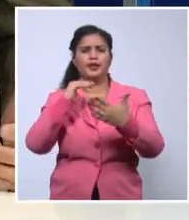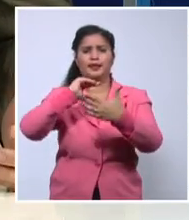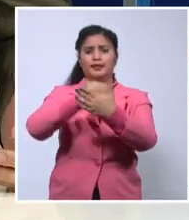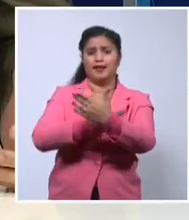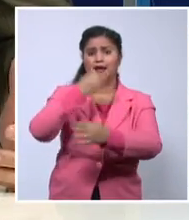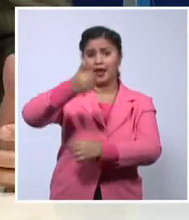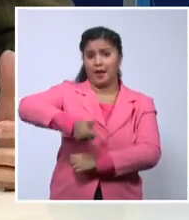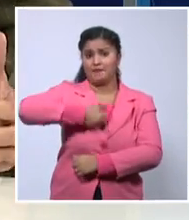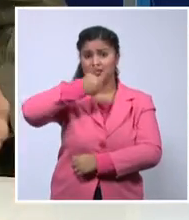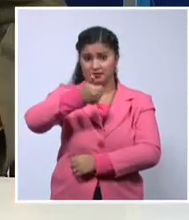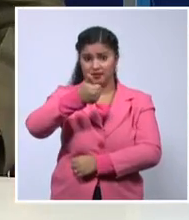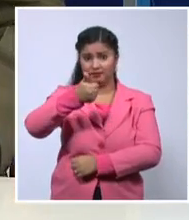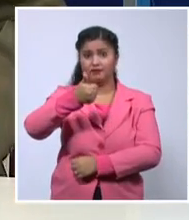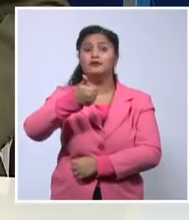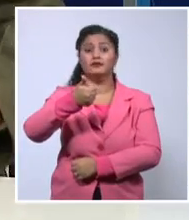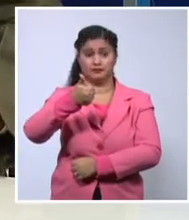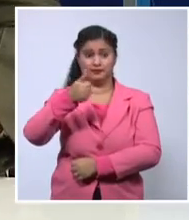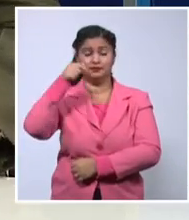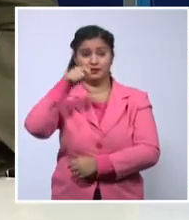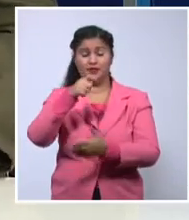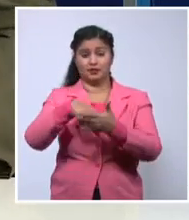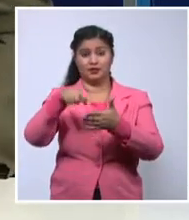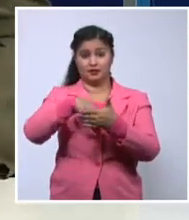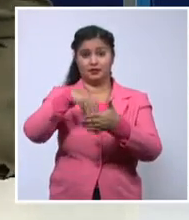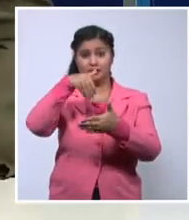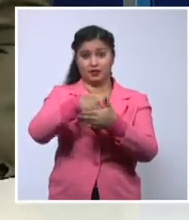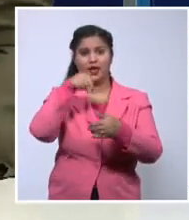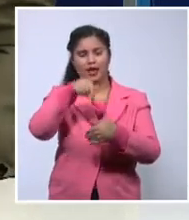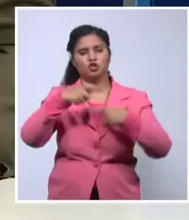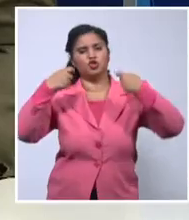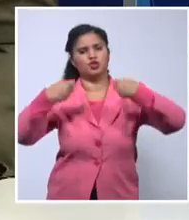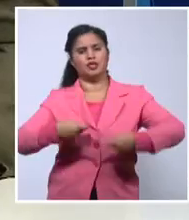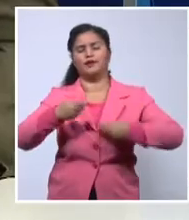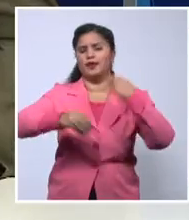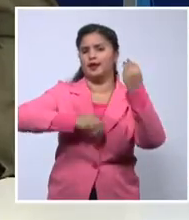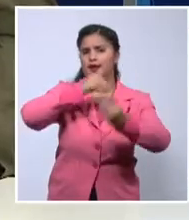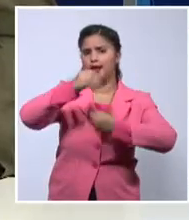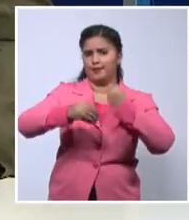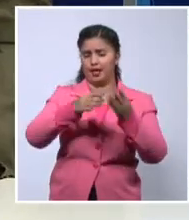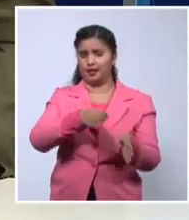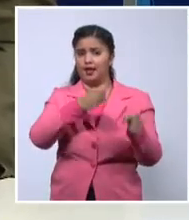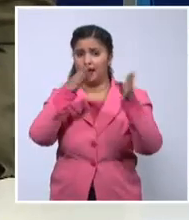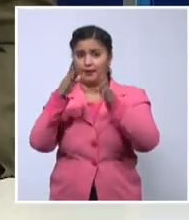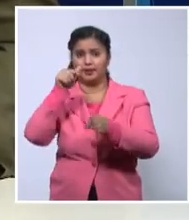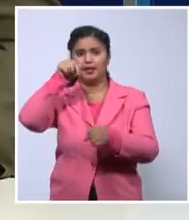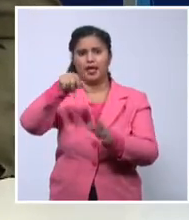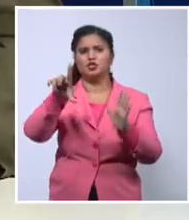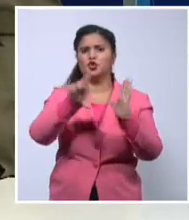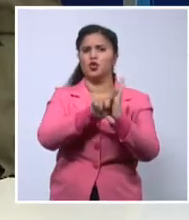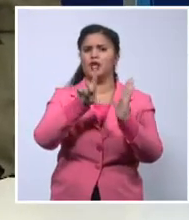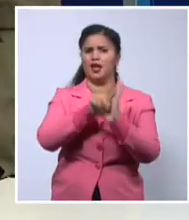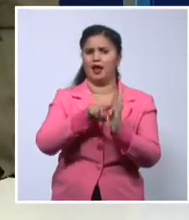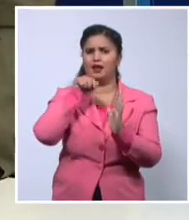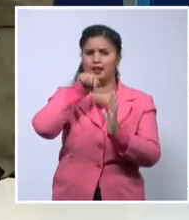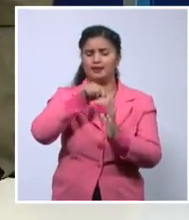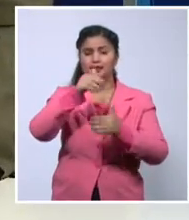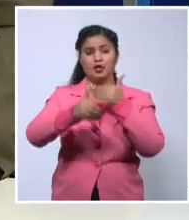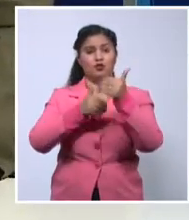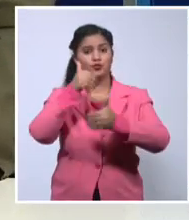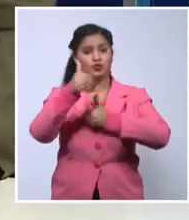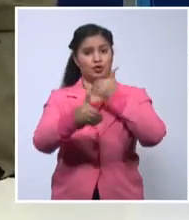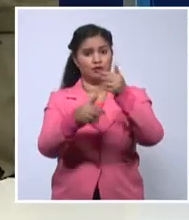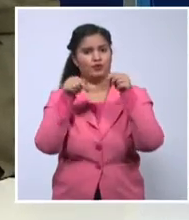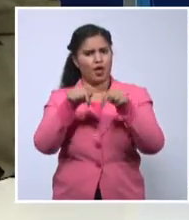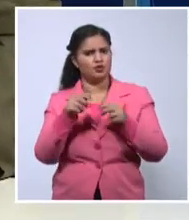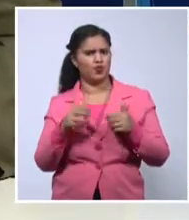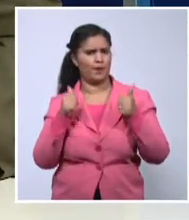que en legislar. Esa realidad debe cambiar. Ahora, ¿son legales los comicios? ¿Son fraudulentos? ¿La no